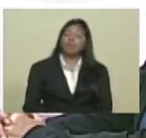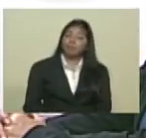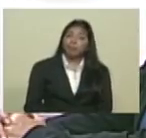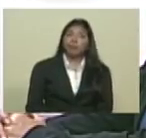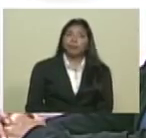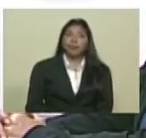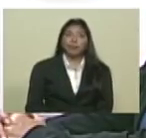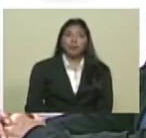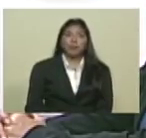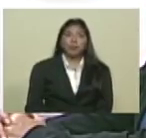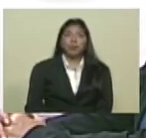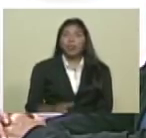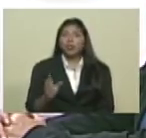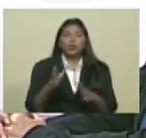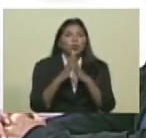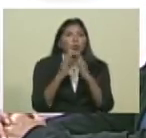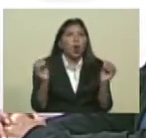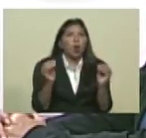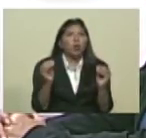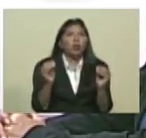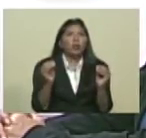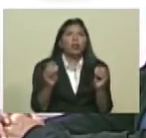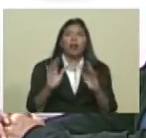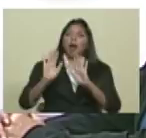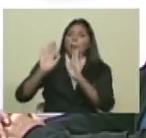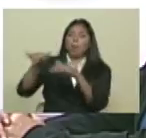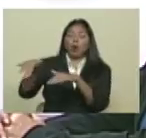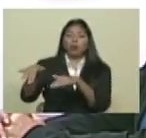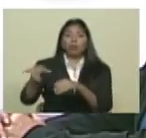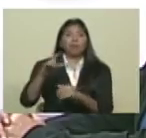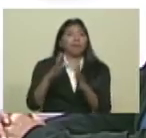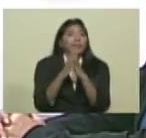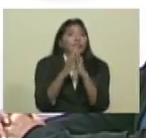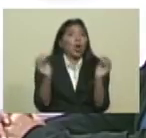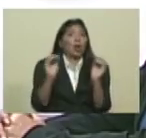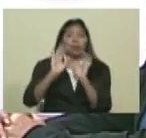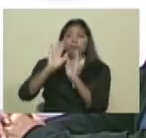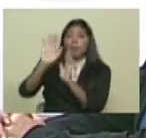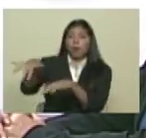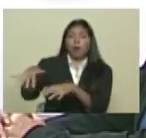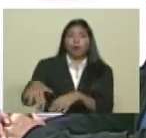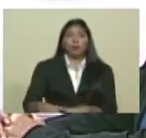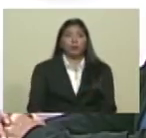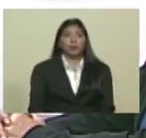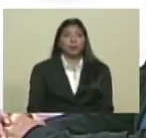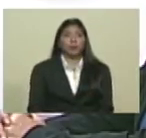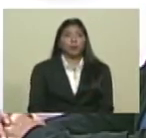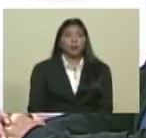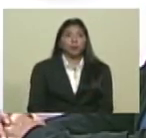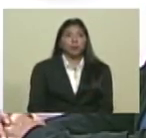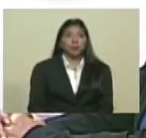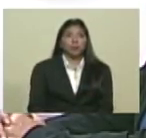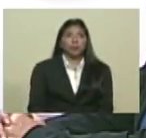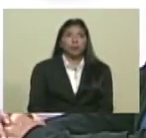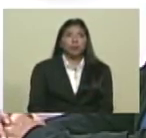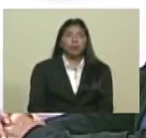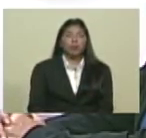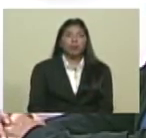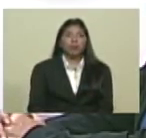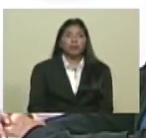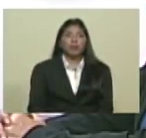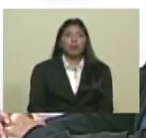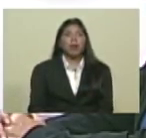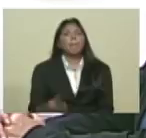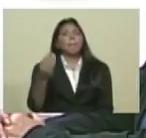Y tienen los medios todos, todos copados por ellos. Y ahora además, como ayer lo dije, copadas las